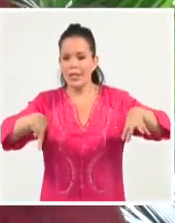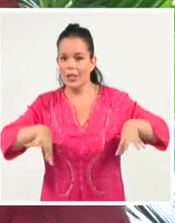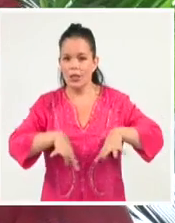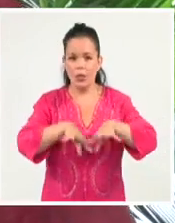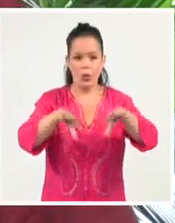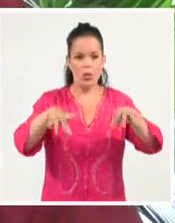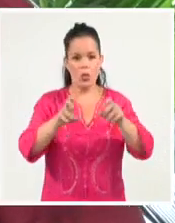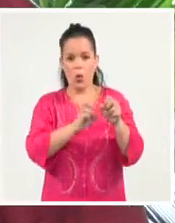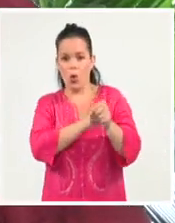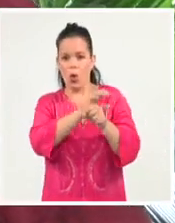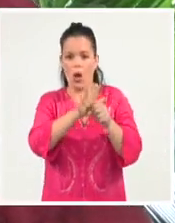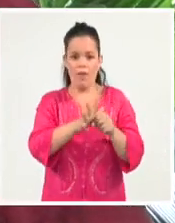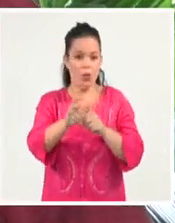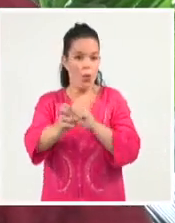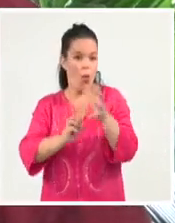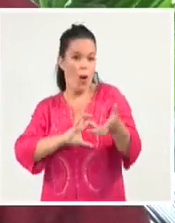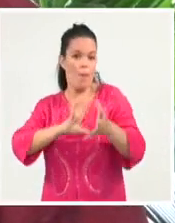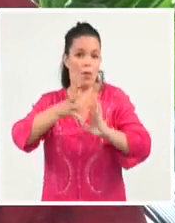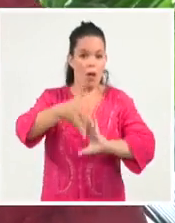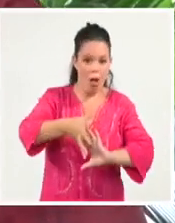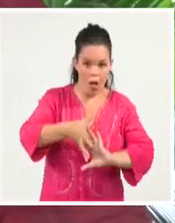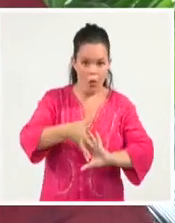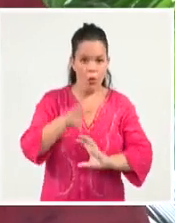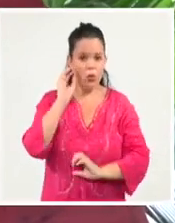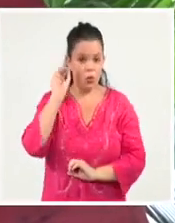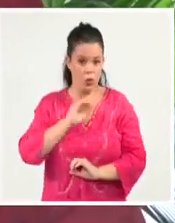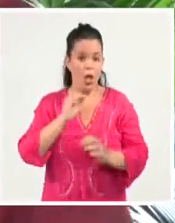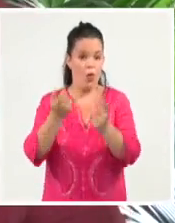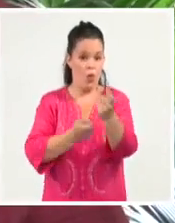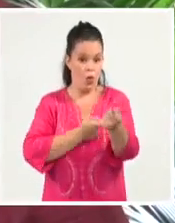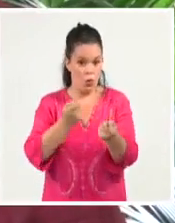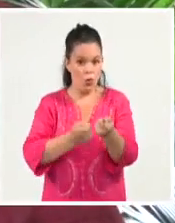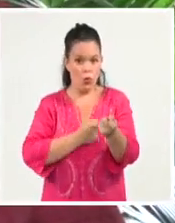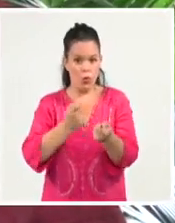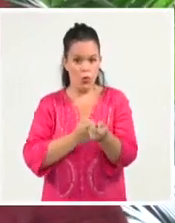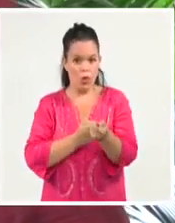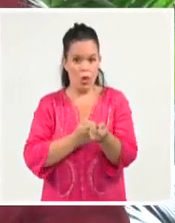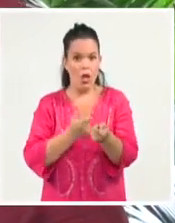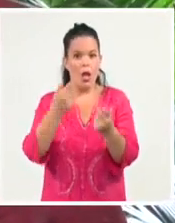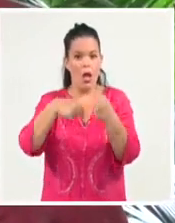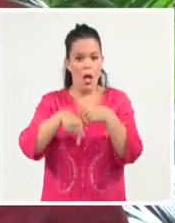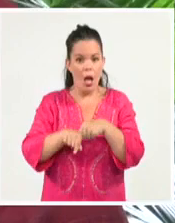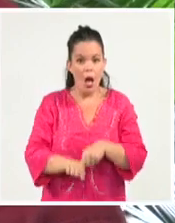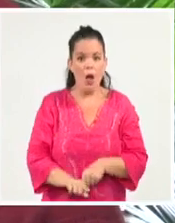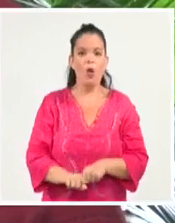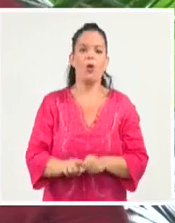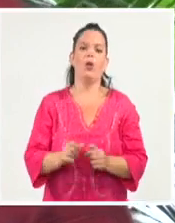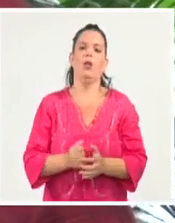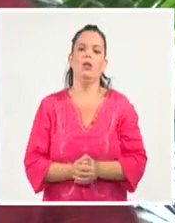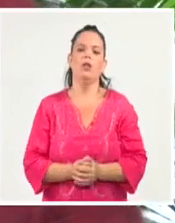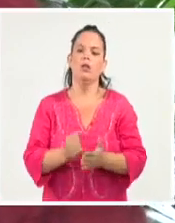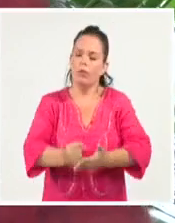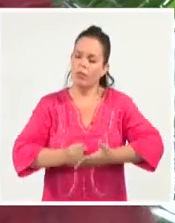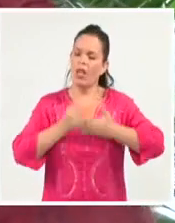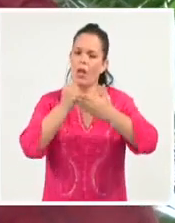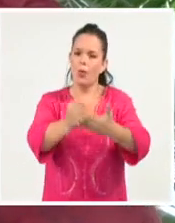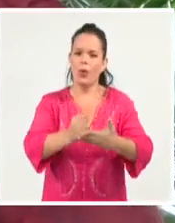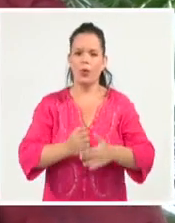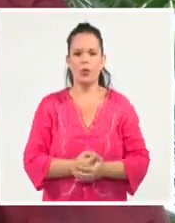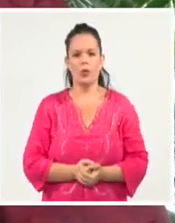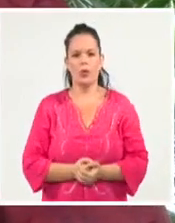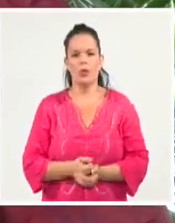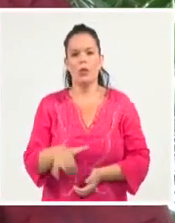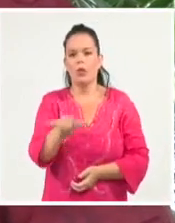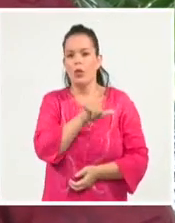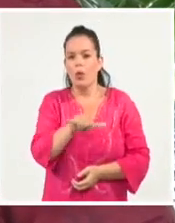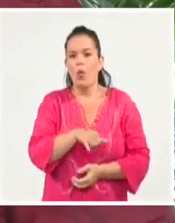país del enfrentamiento a la epidemia, donde se incrementa el consumo de oxígeno, el número de pacientes que nosotros tenemos hoy con